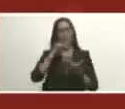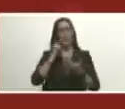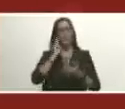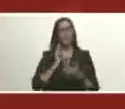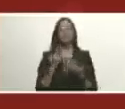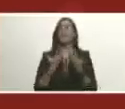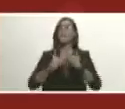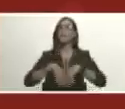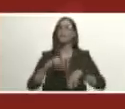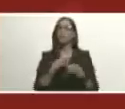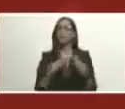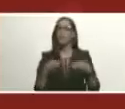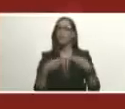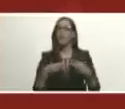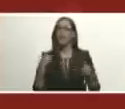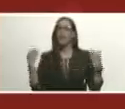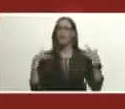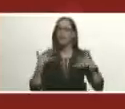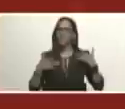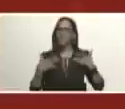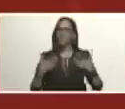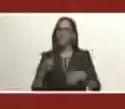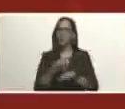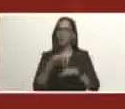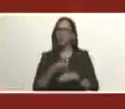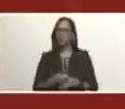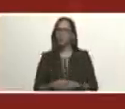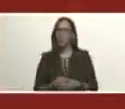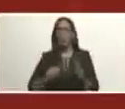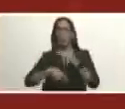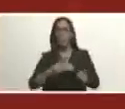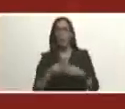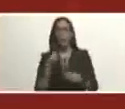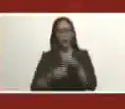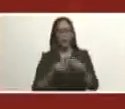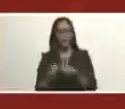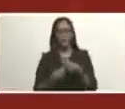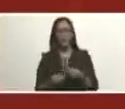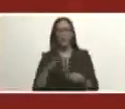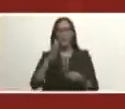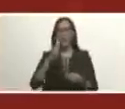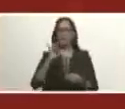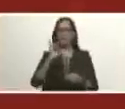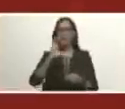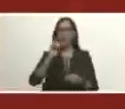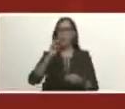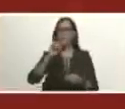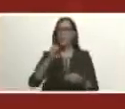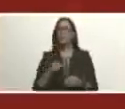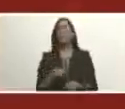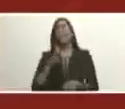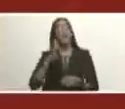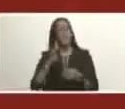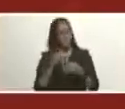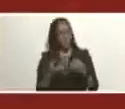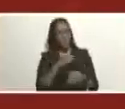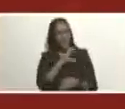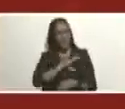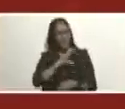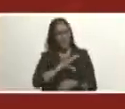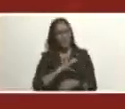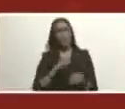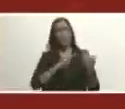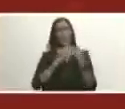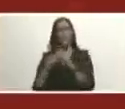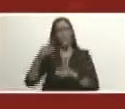administración pública en el ejercicio de gobierno. Vamos a conformar las bricomiles, brigadas comunitarias militares para